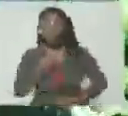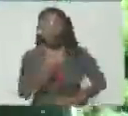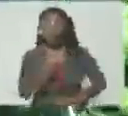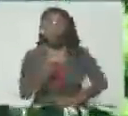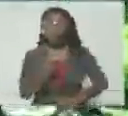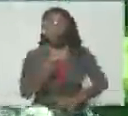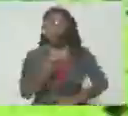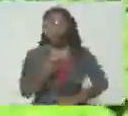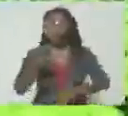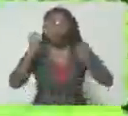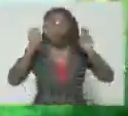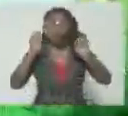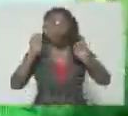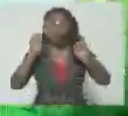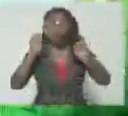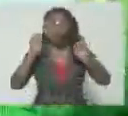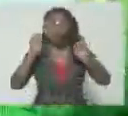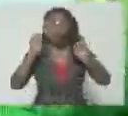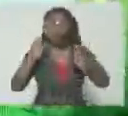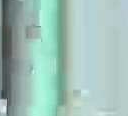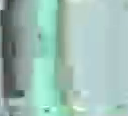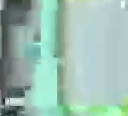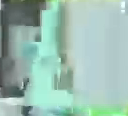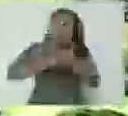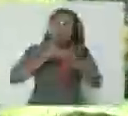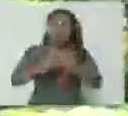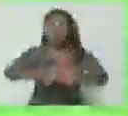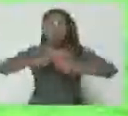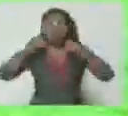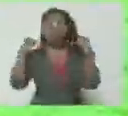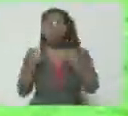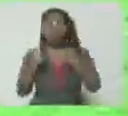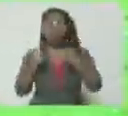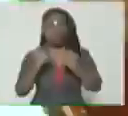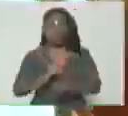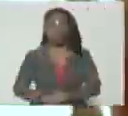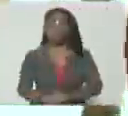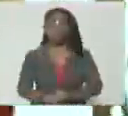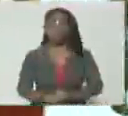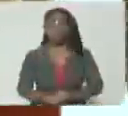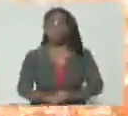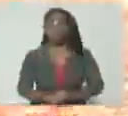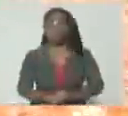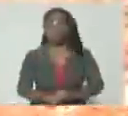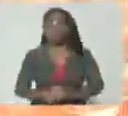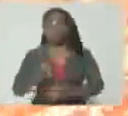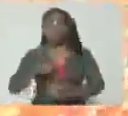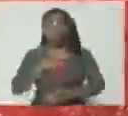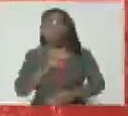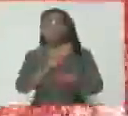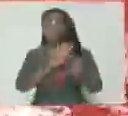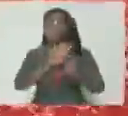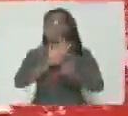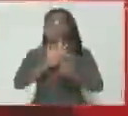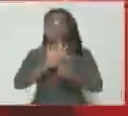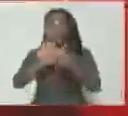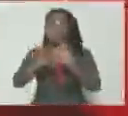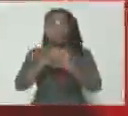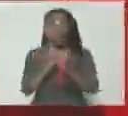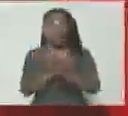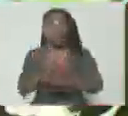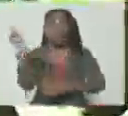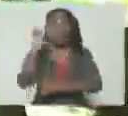las condiciones que como pueblo y fuerte, perdón, podemos demostrar ante el mundo.